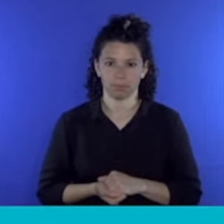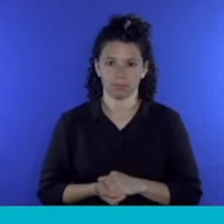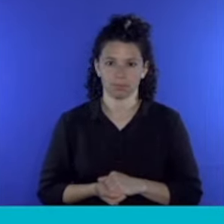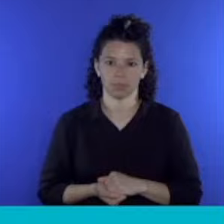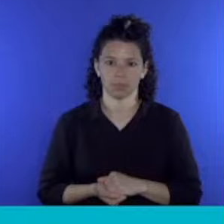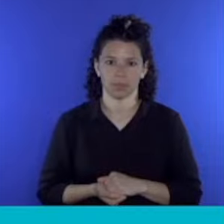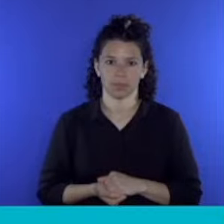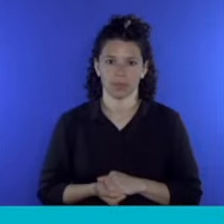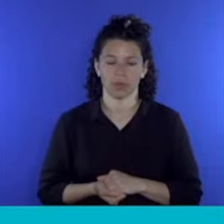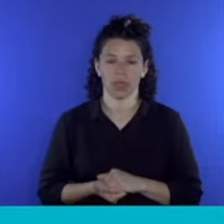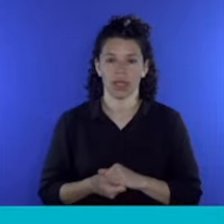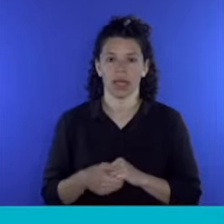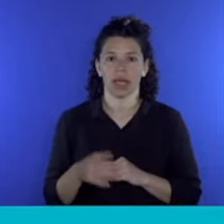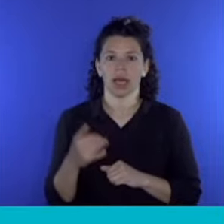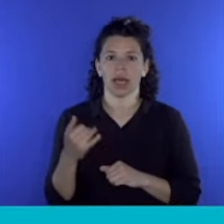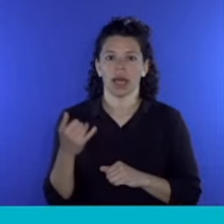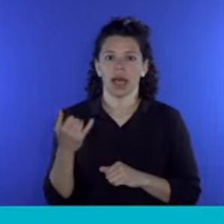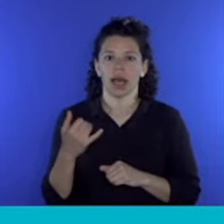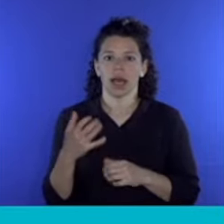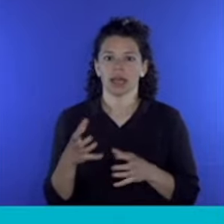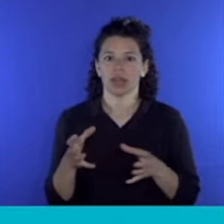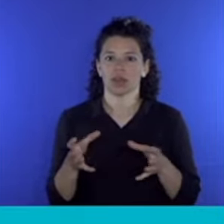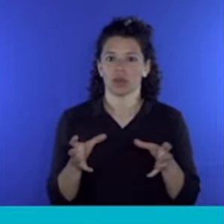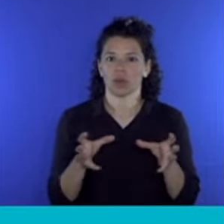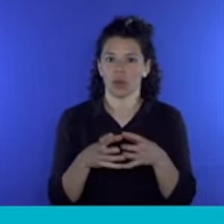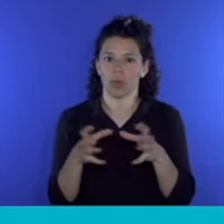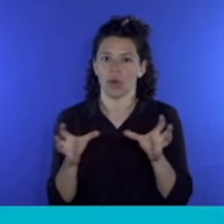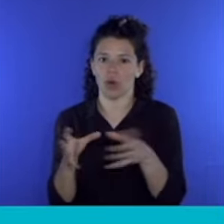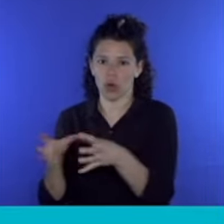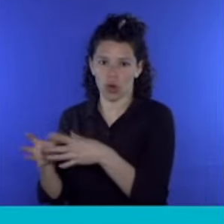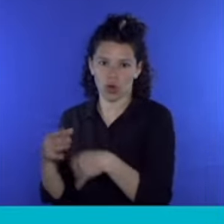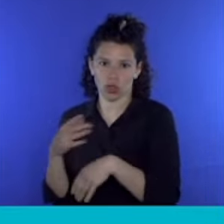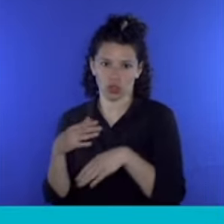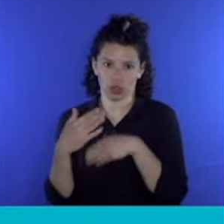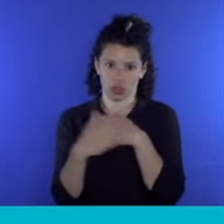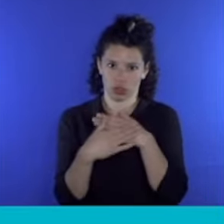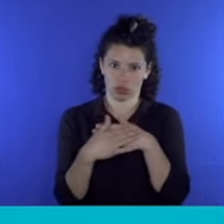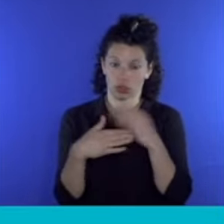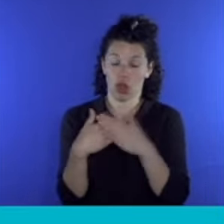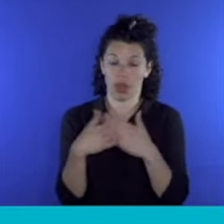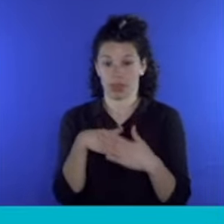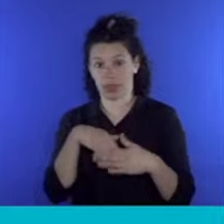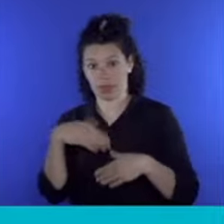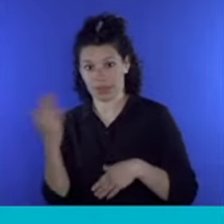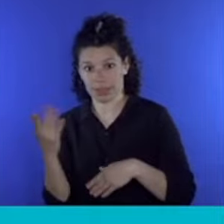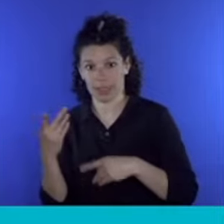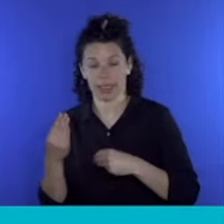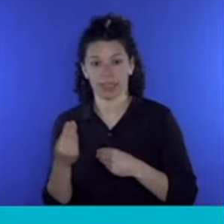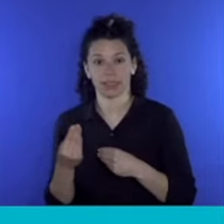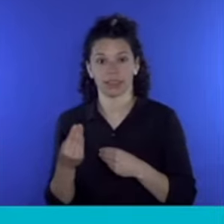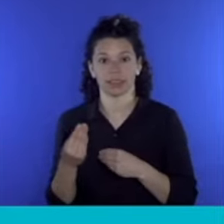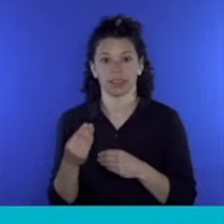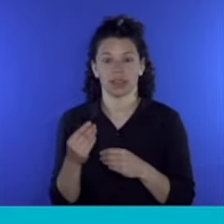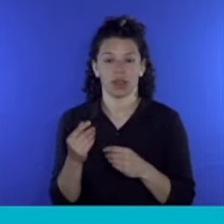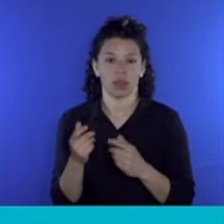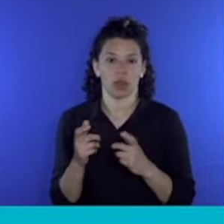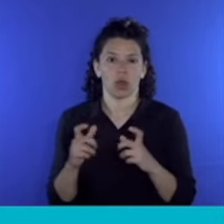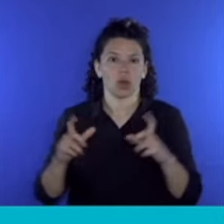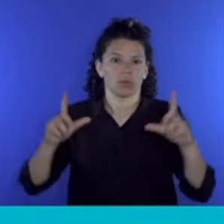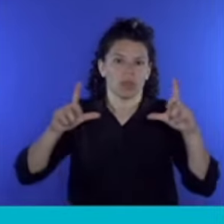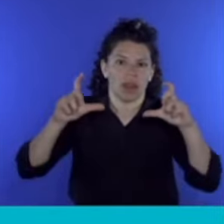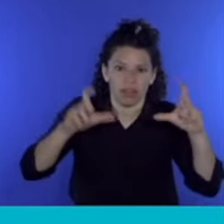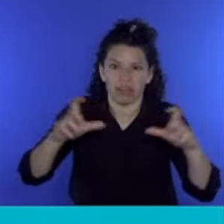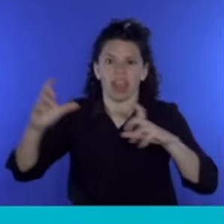Porque hay sectores de la derecha, se notó en intervenciones acá de diputados y diputadas, y en muchos medios se